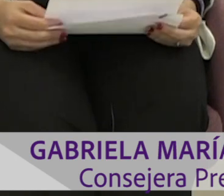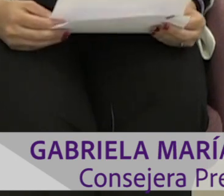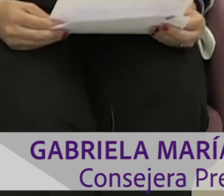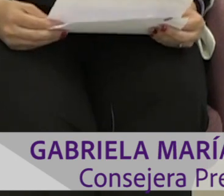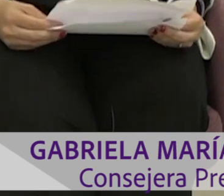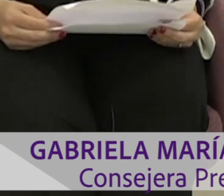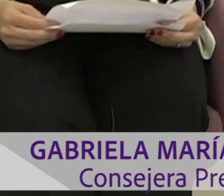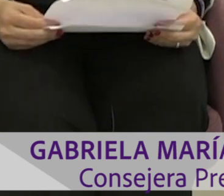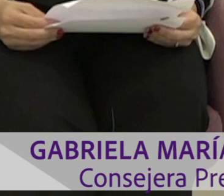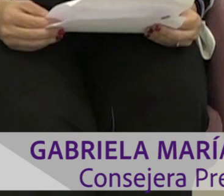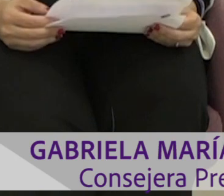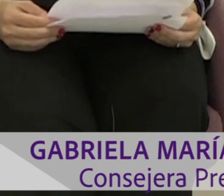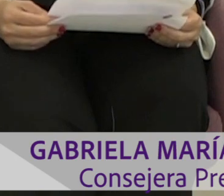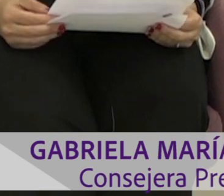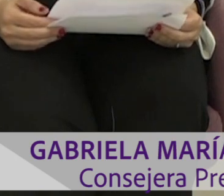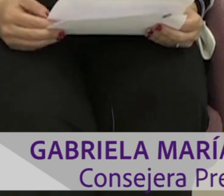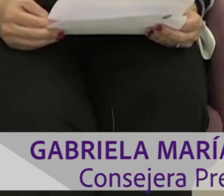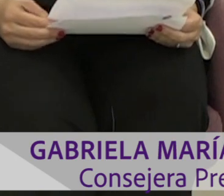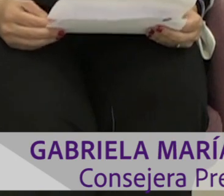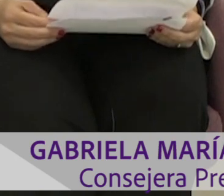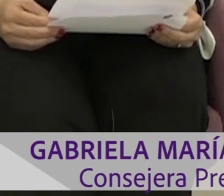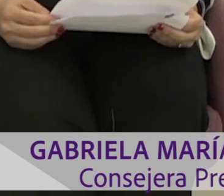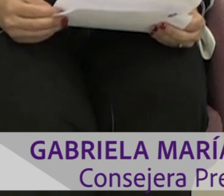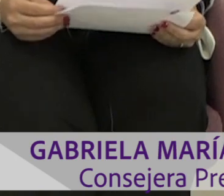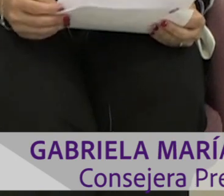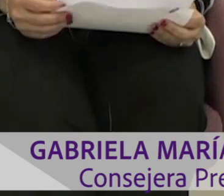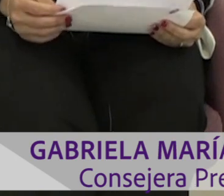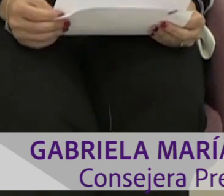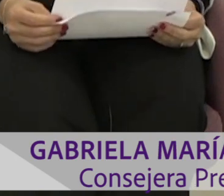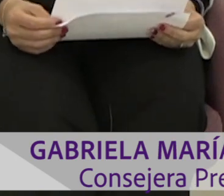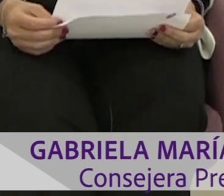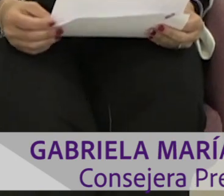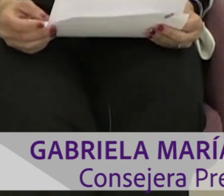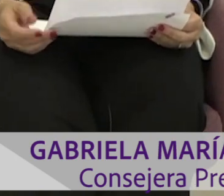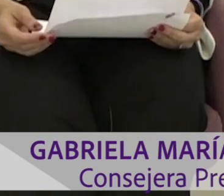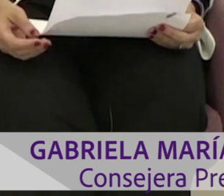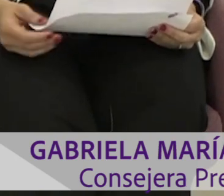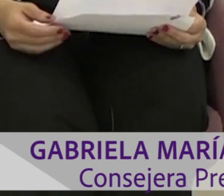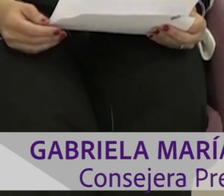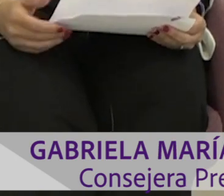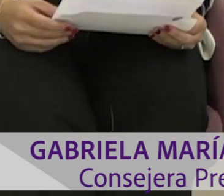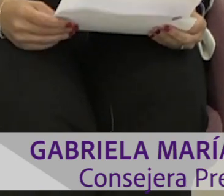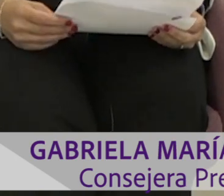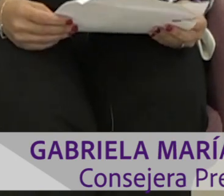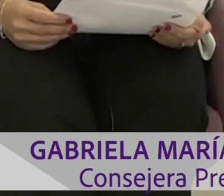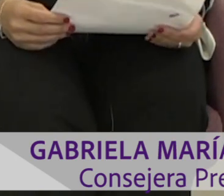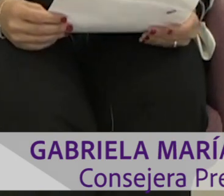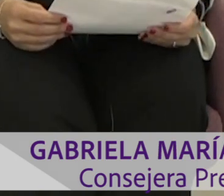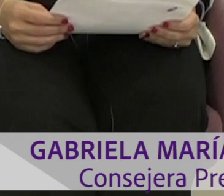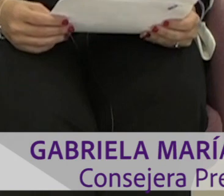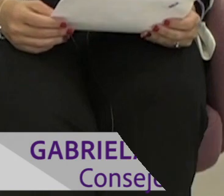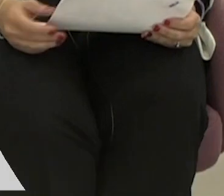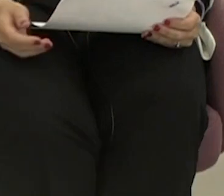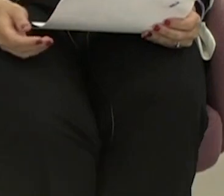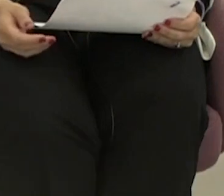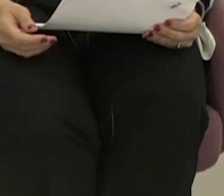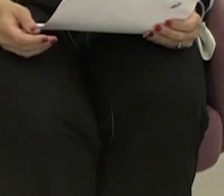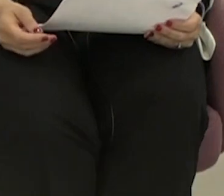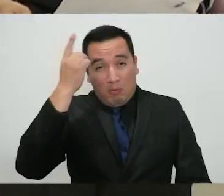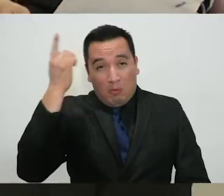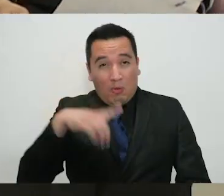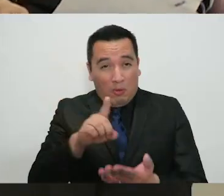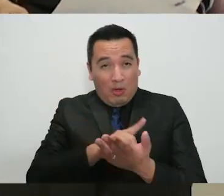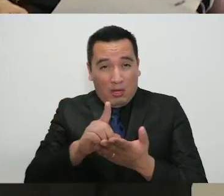el día de hoy le quisiera dar la más cordial de las bienvenidas al doctor César Astudillo Reyes. Él es doctor en Derecho por